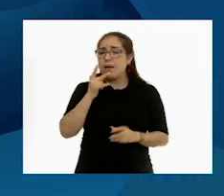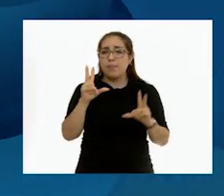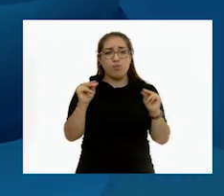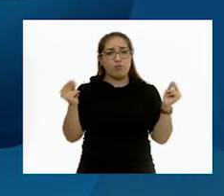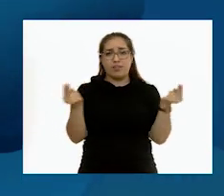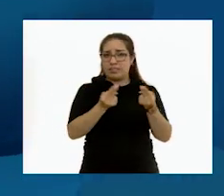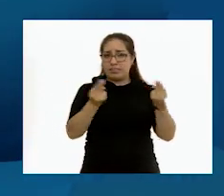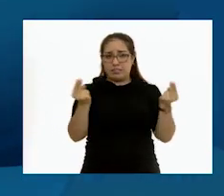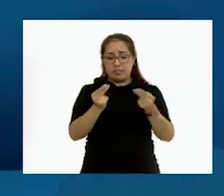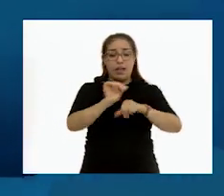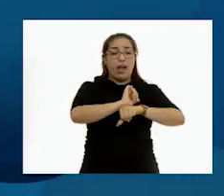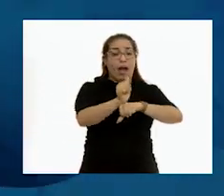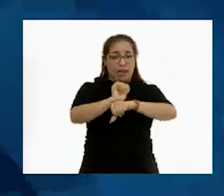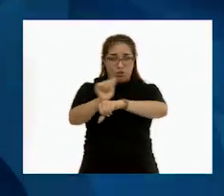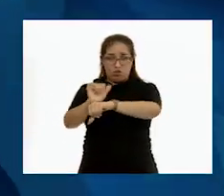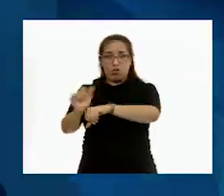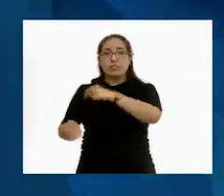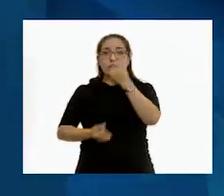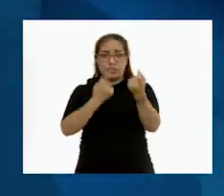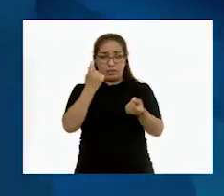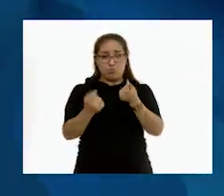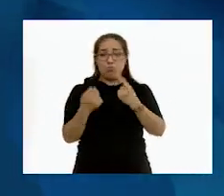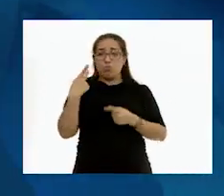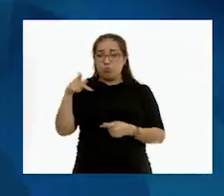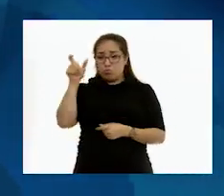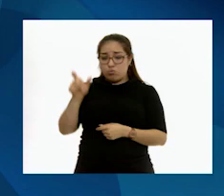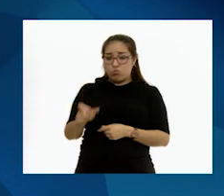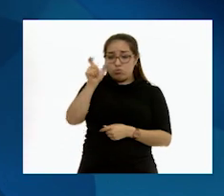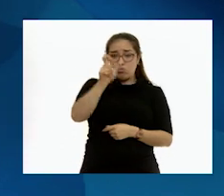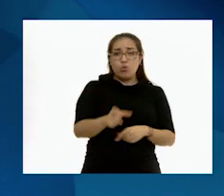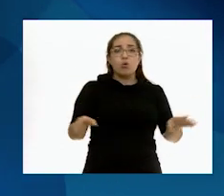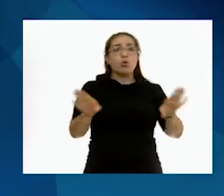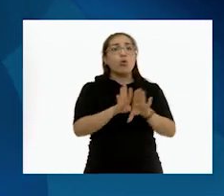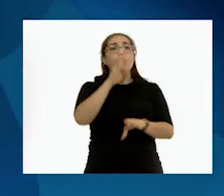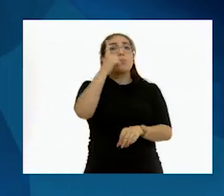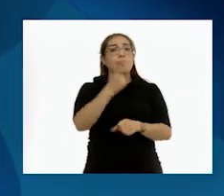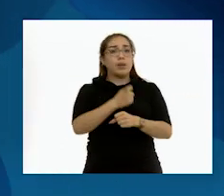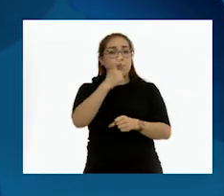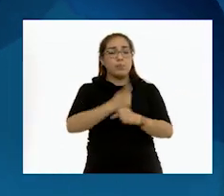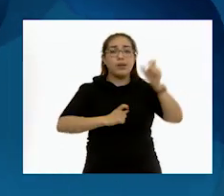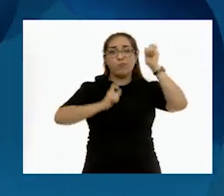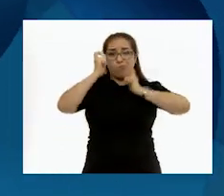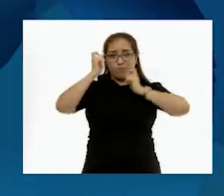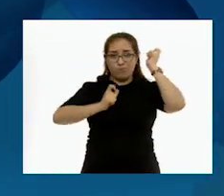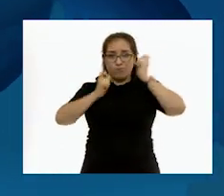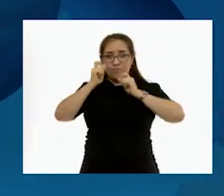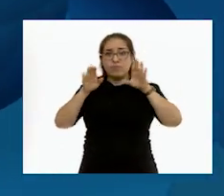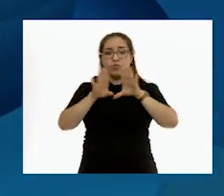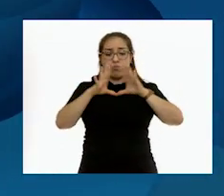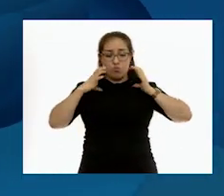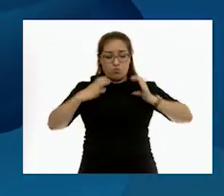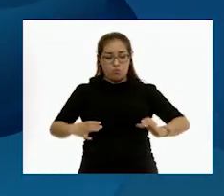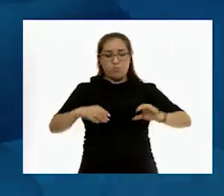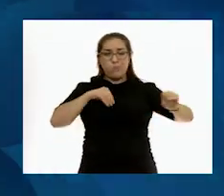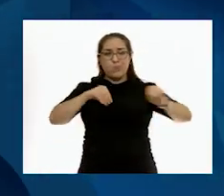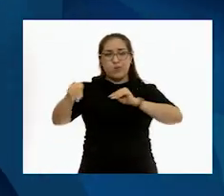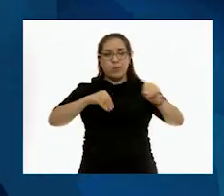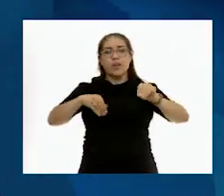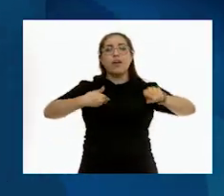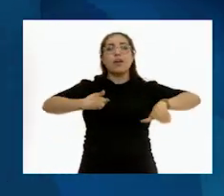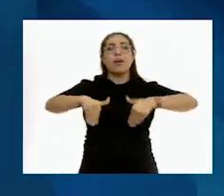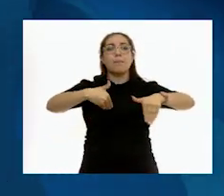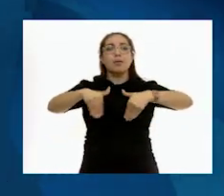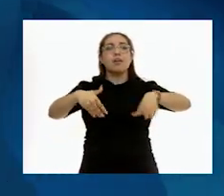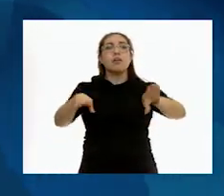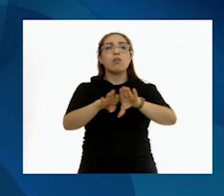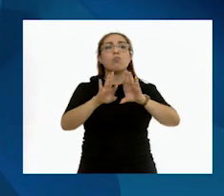preparan las caracterizaciones de sus personajes practicando primero los gestos y la postura corporal y cierta forma de caminar. A